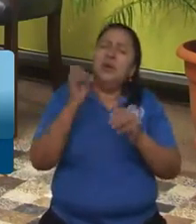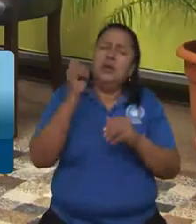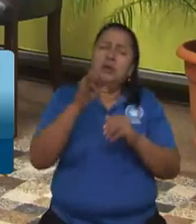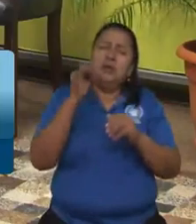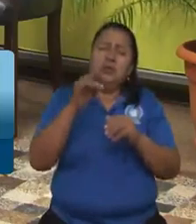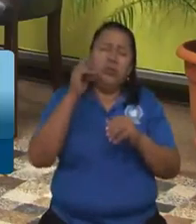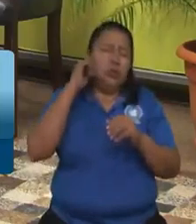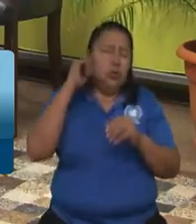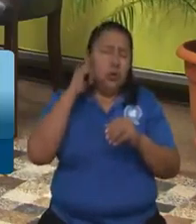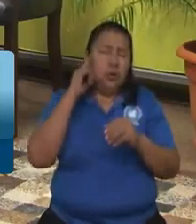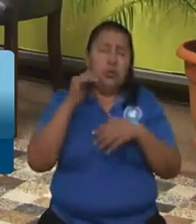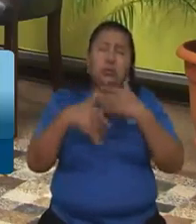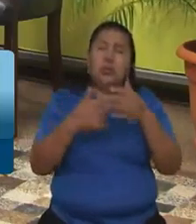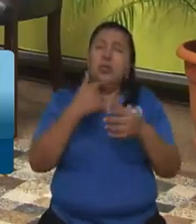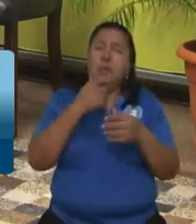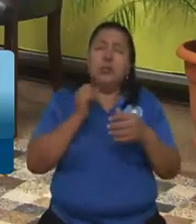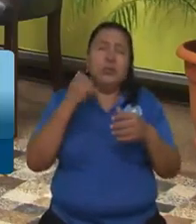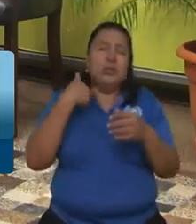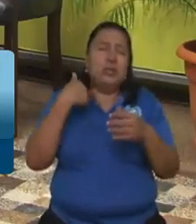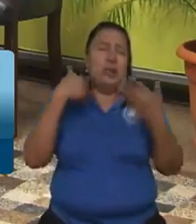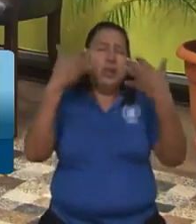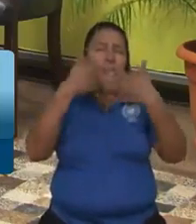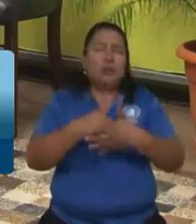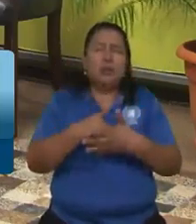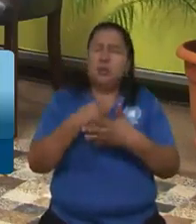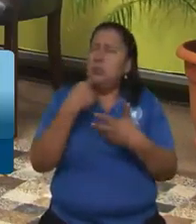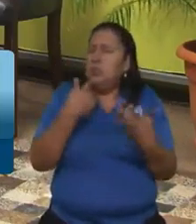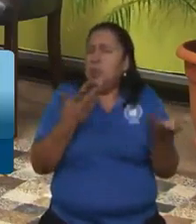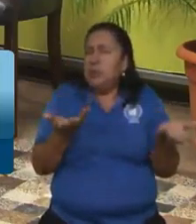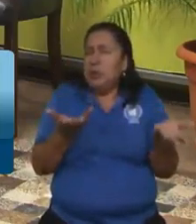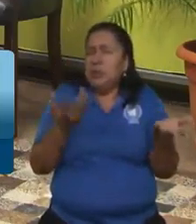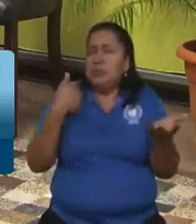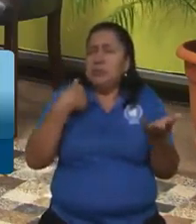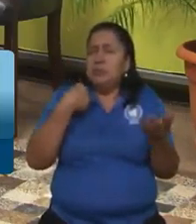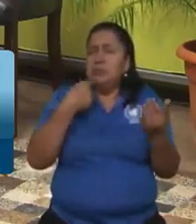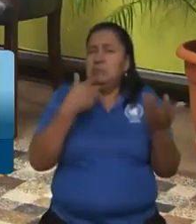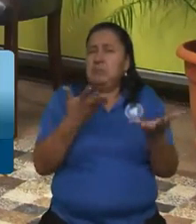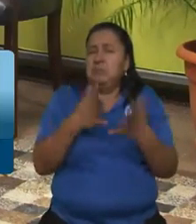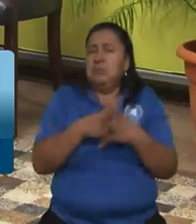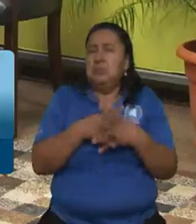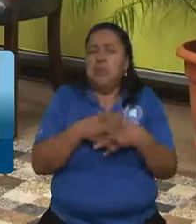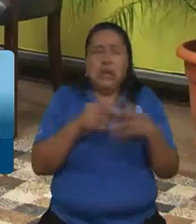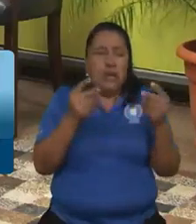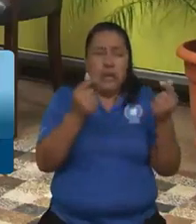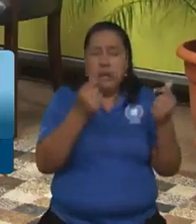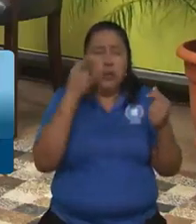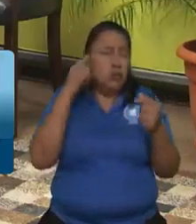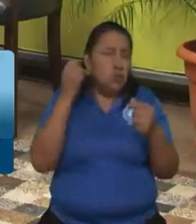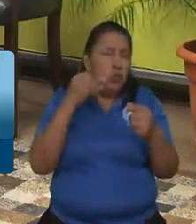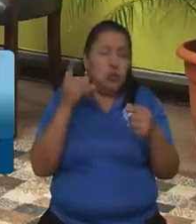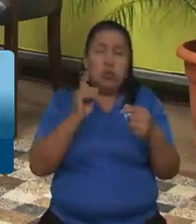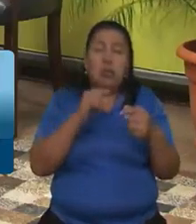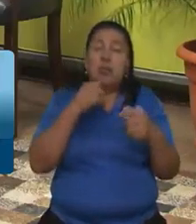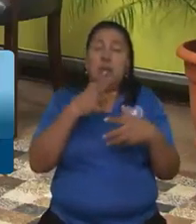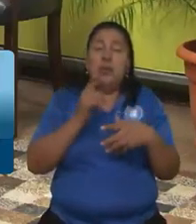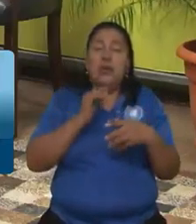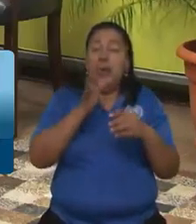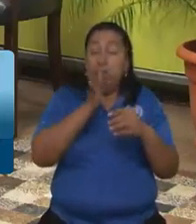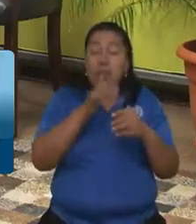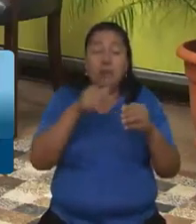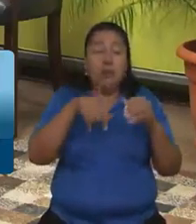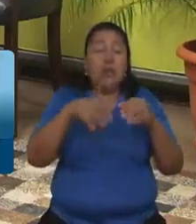va a introducir agua y va a estar en la noche con dolor de oído. Entonces, lo prudente, ¿verdad? Sin que estarse tirando agua.